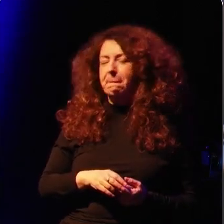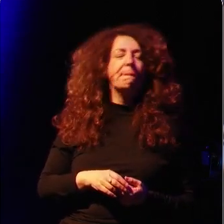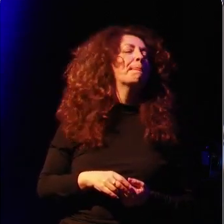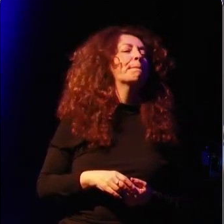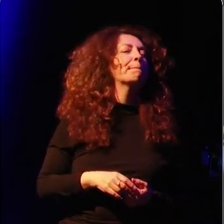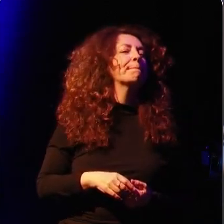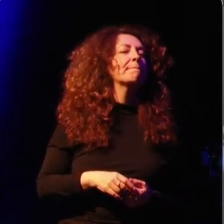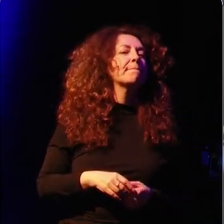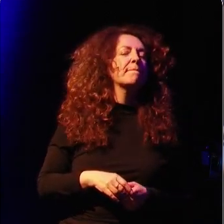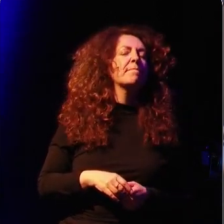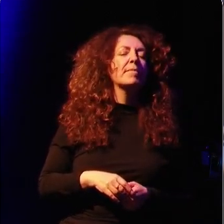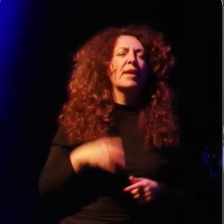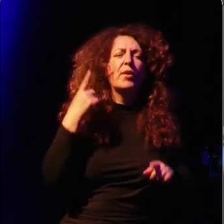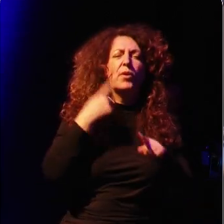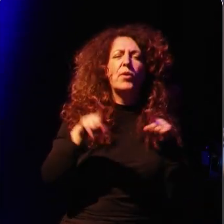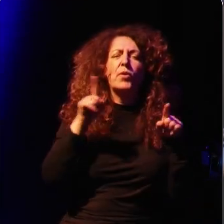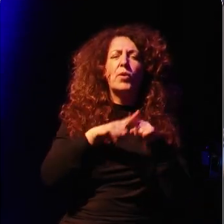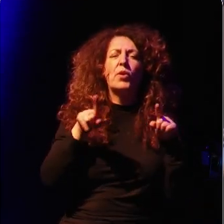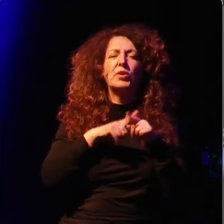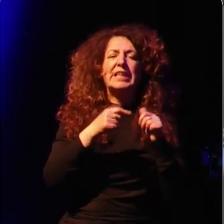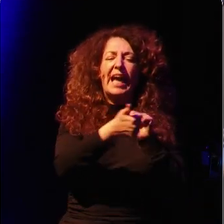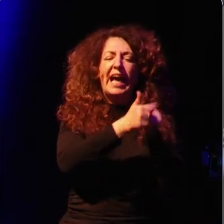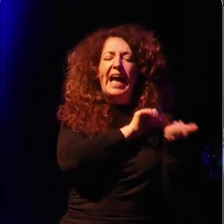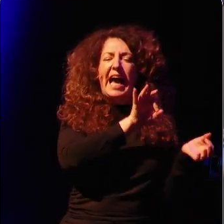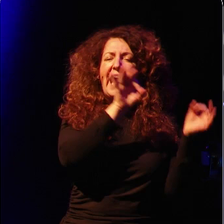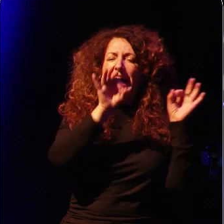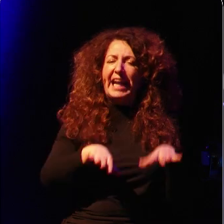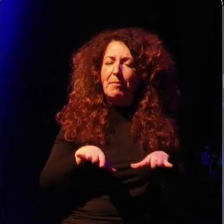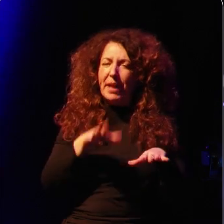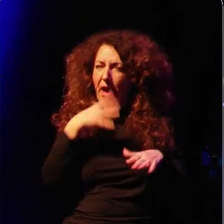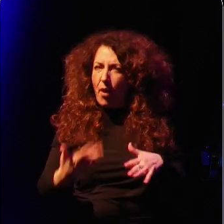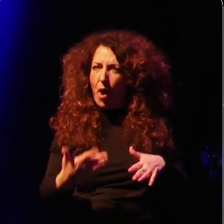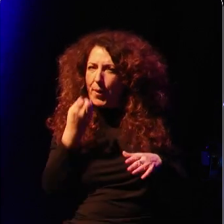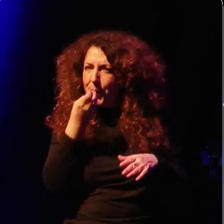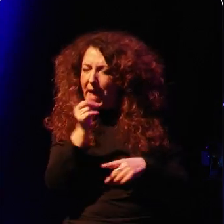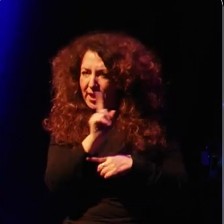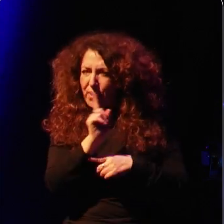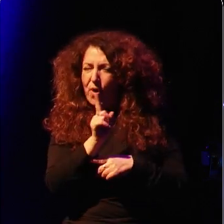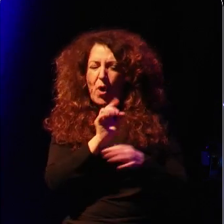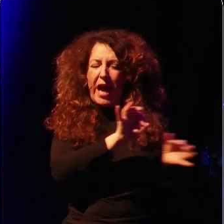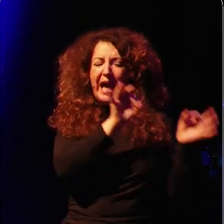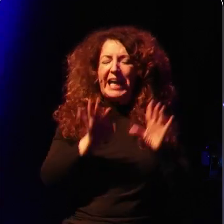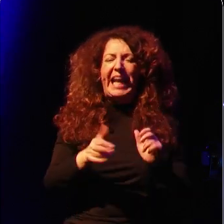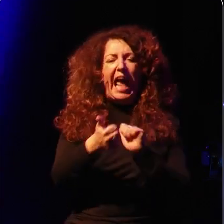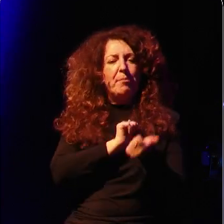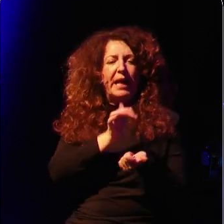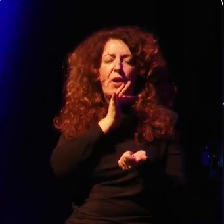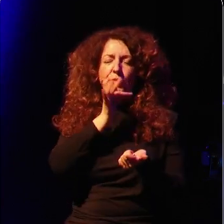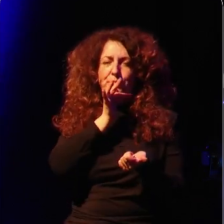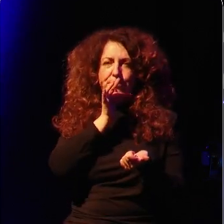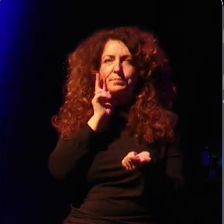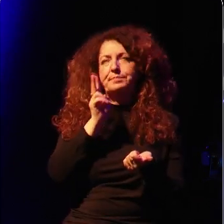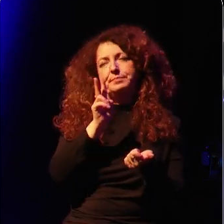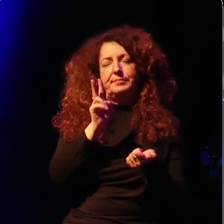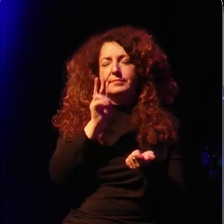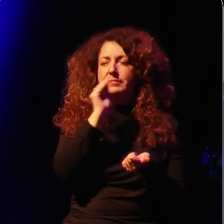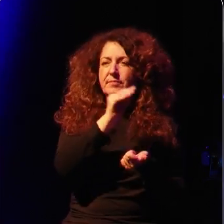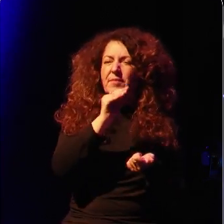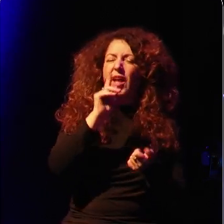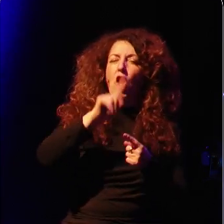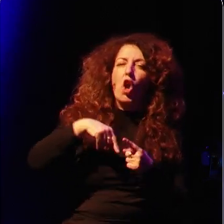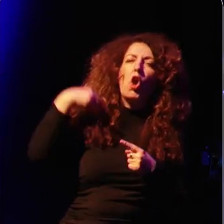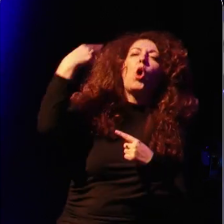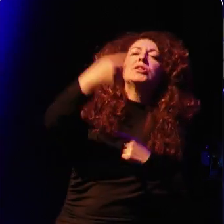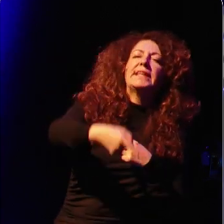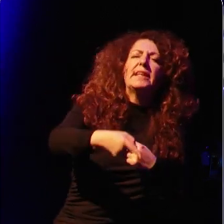¿Qué no está replicado bien ahora y qué es lo va a ser si, o sea, dicho de otra forma, ¿cuál es lo